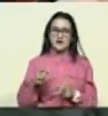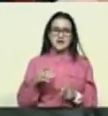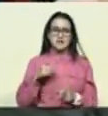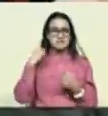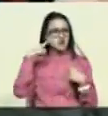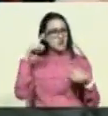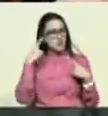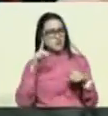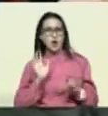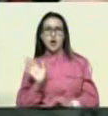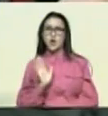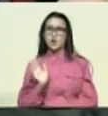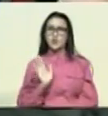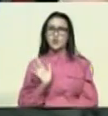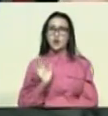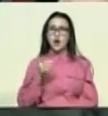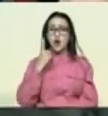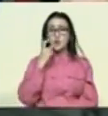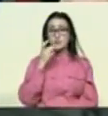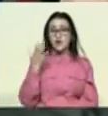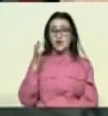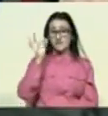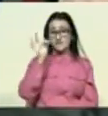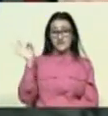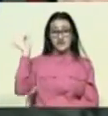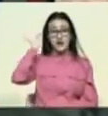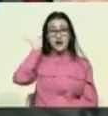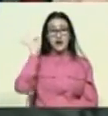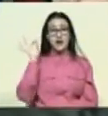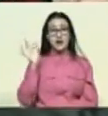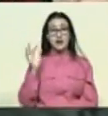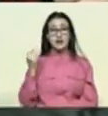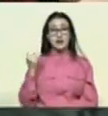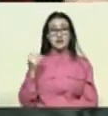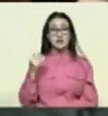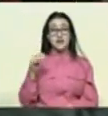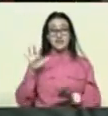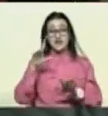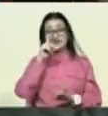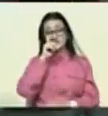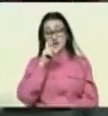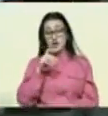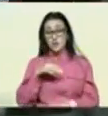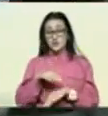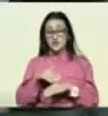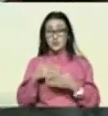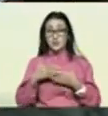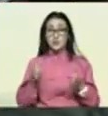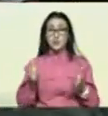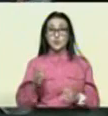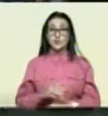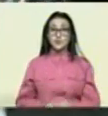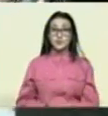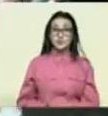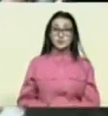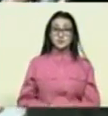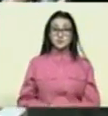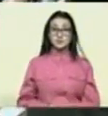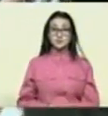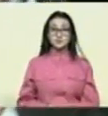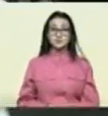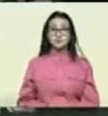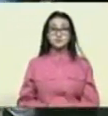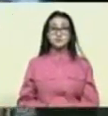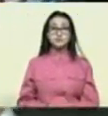tenía acostumbrada la exfuncionaria que había sido titular durante una década del Ministerio Público. ¿Van a establecer nuevos juicios a otros